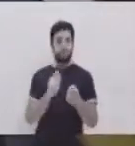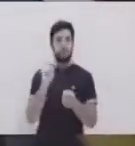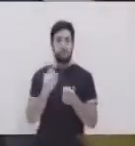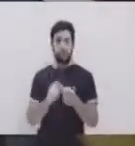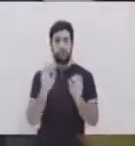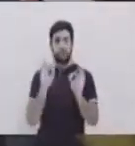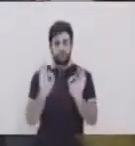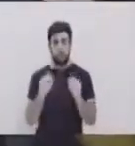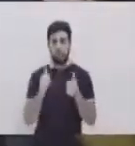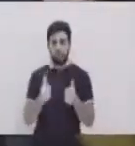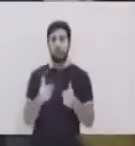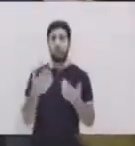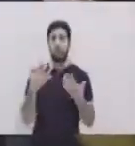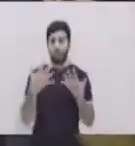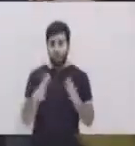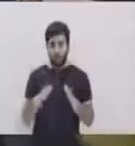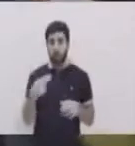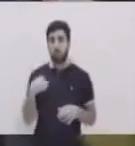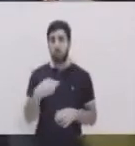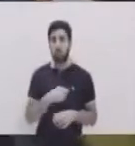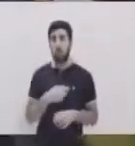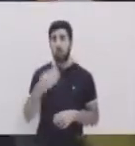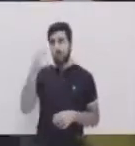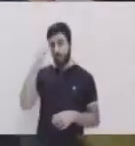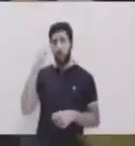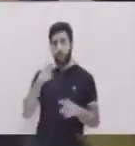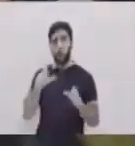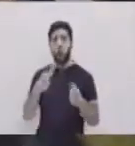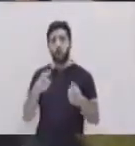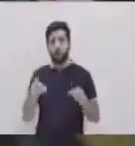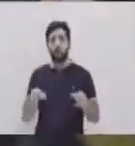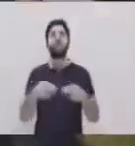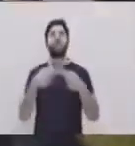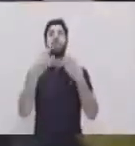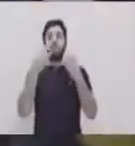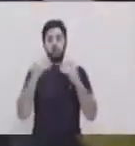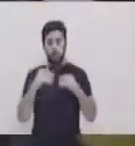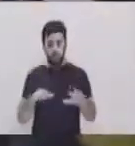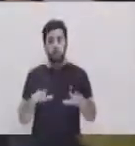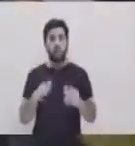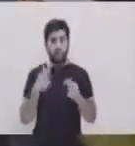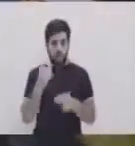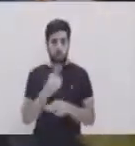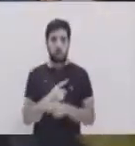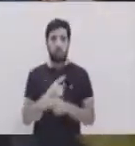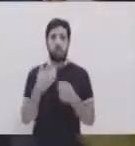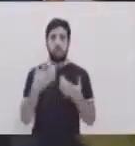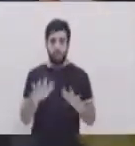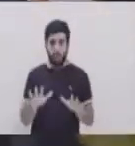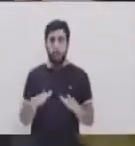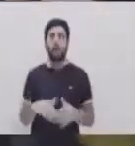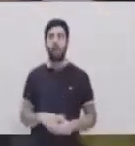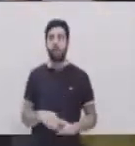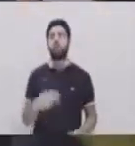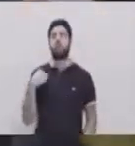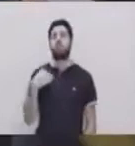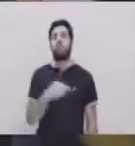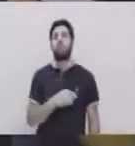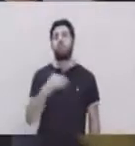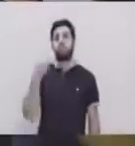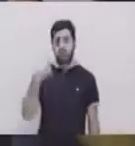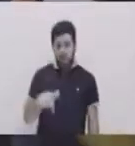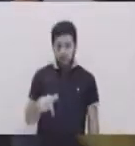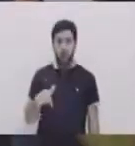Exactamente. Bueno, entonces ya que sabemos inhalar y exhalar correctamente por el diafragma, ahora sí vamos a